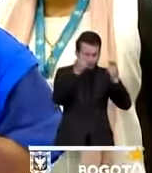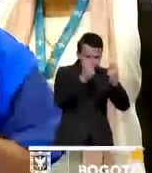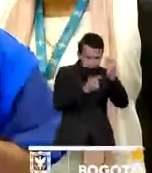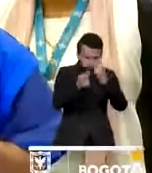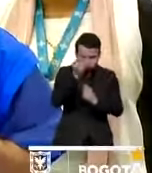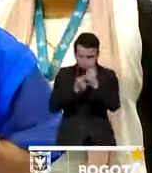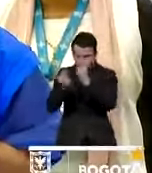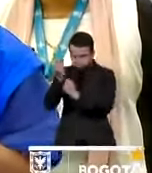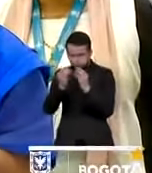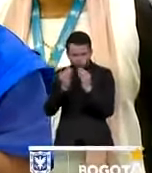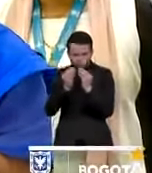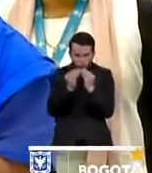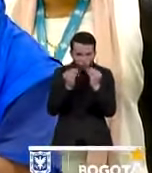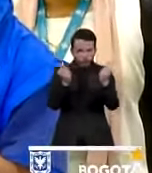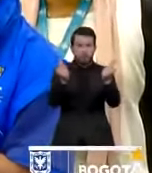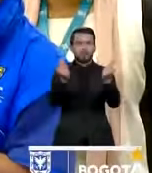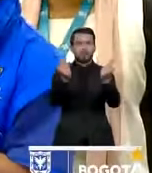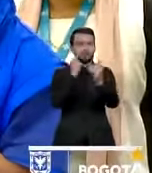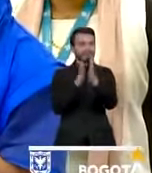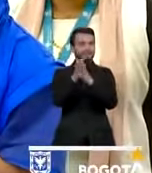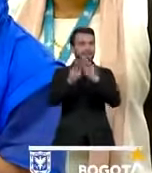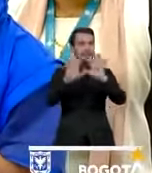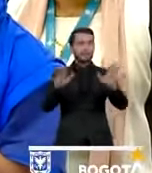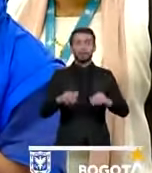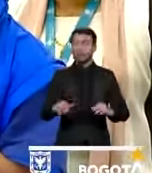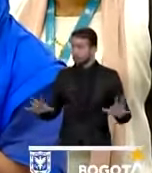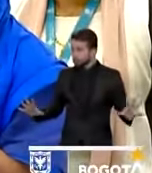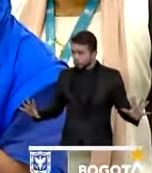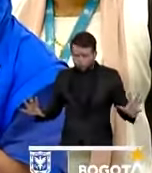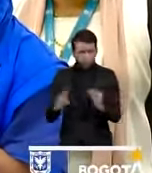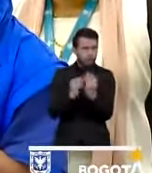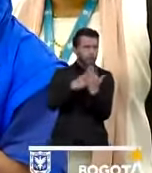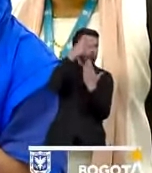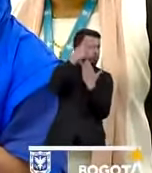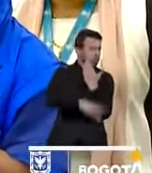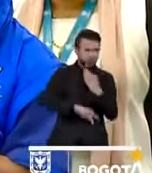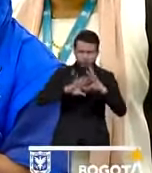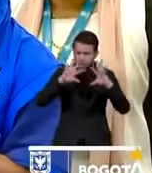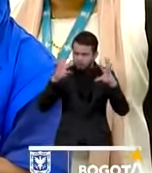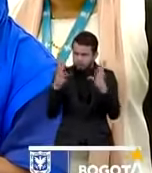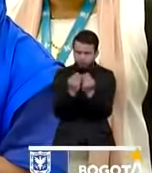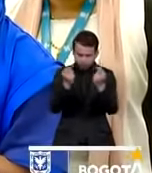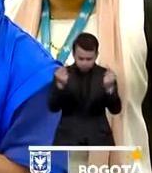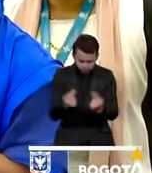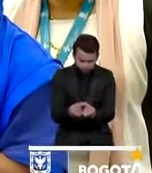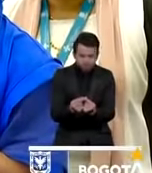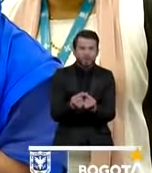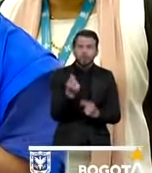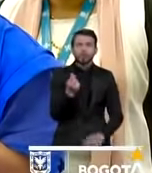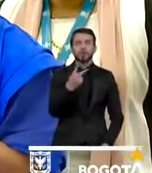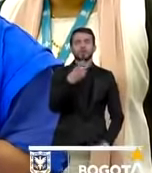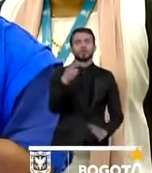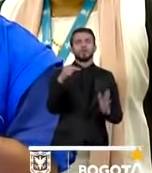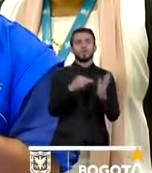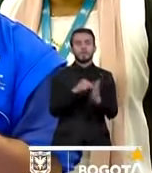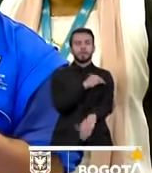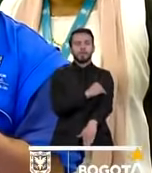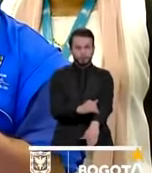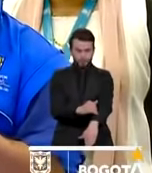proyecto completo tiene un costo aproximado de 200.000 millones de pesos. De